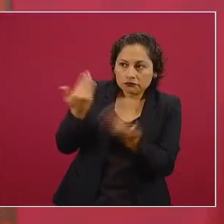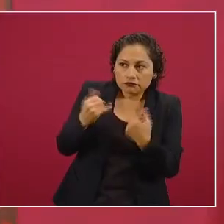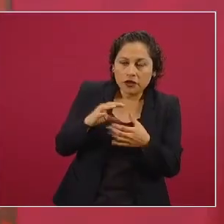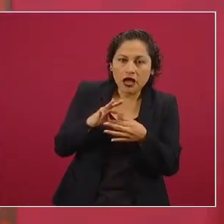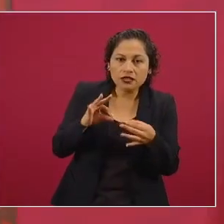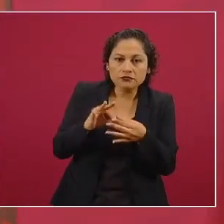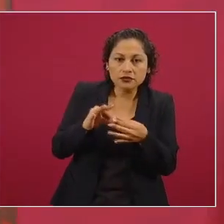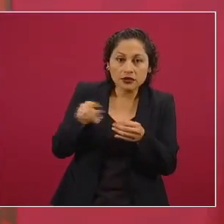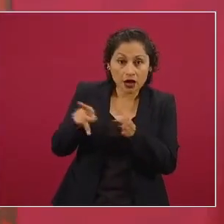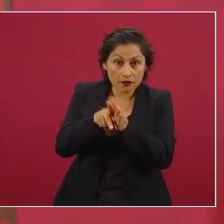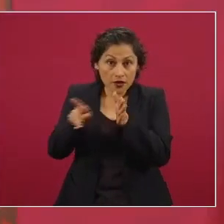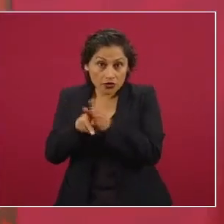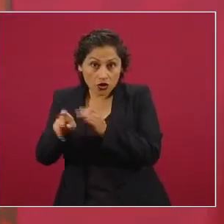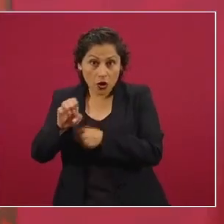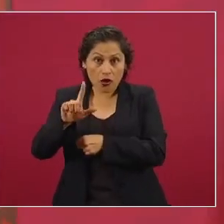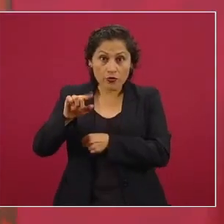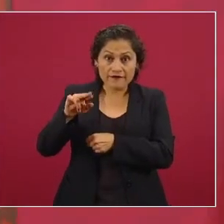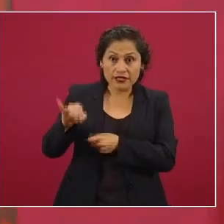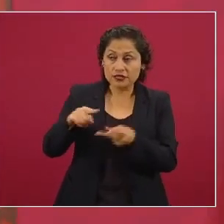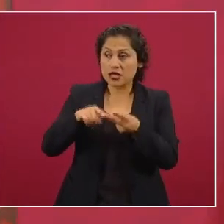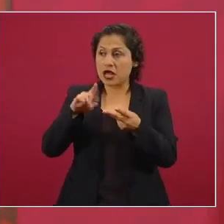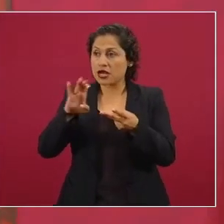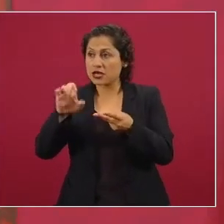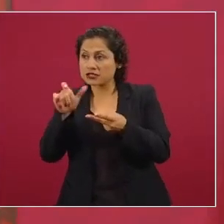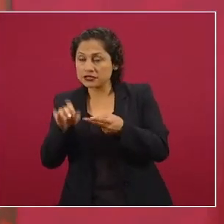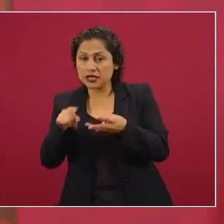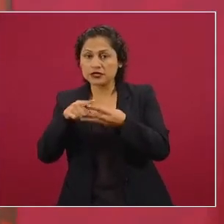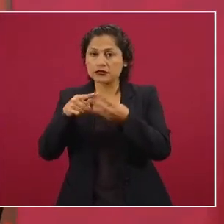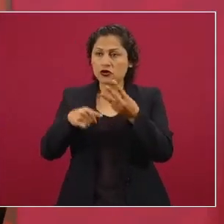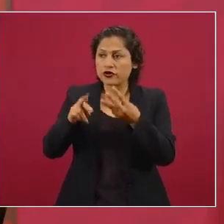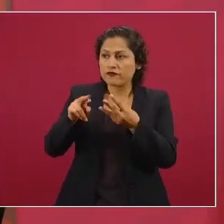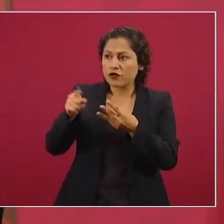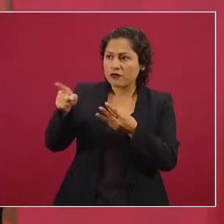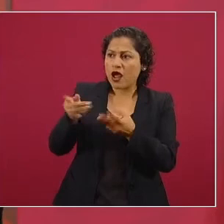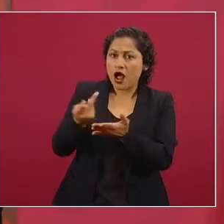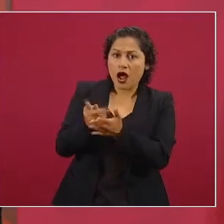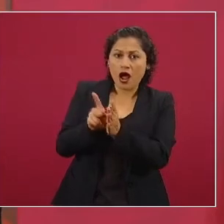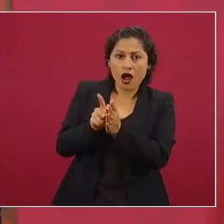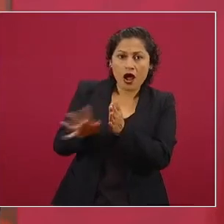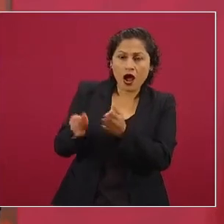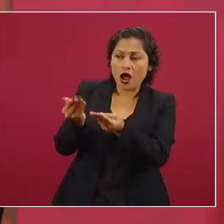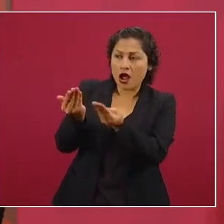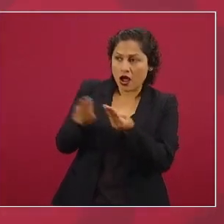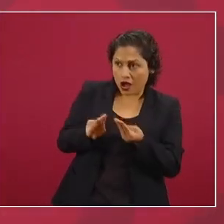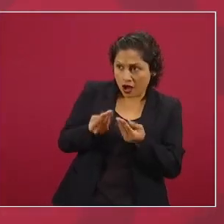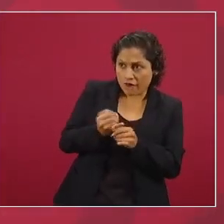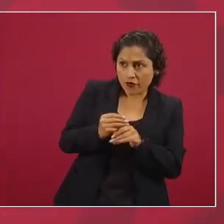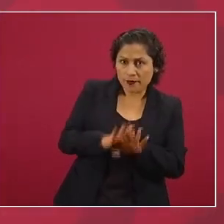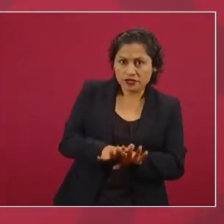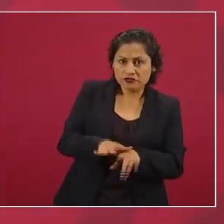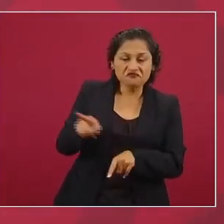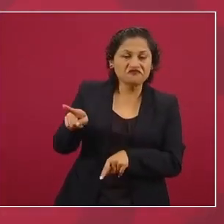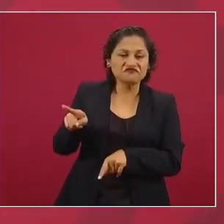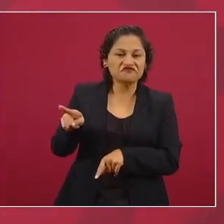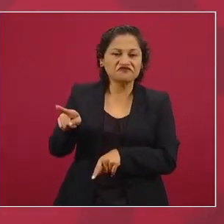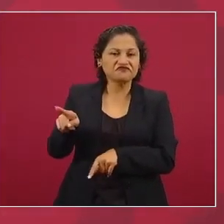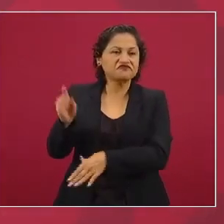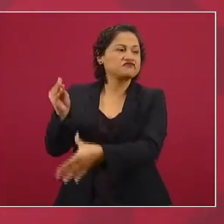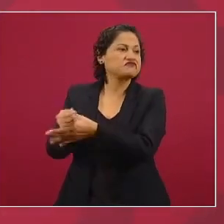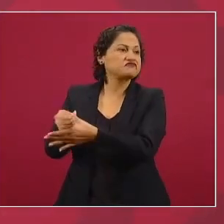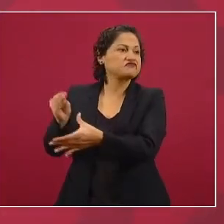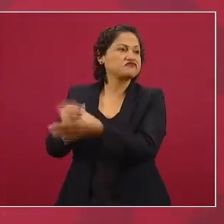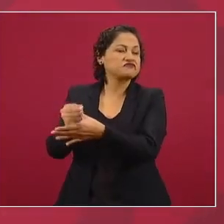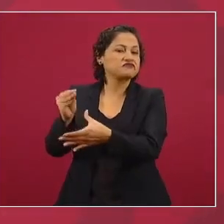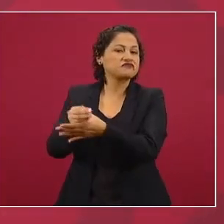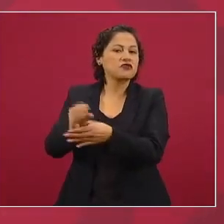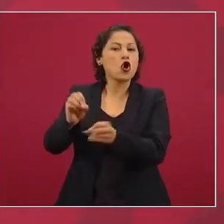en el Universal, en el Excelsior, en el Reforma, porque no la van a publicar. o lo van a publicar 3, 4, 5, 10